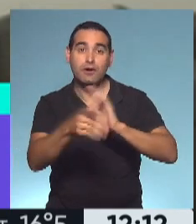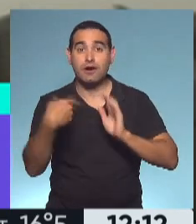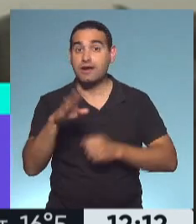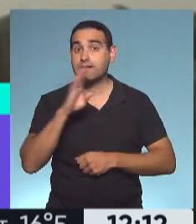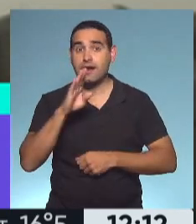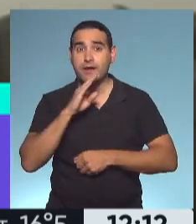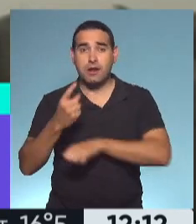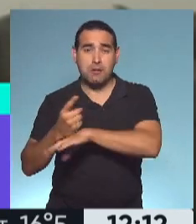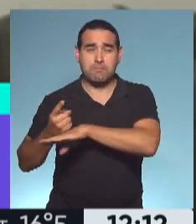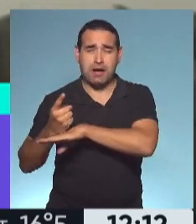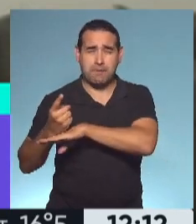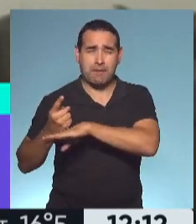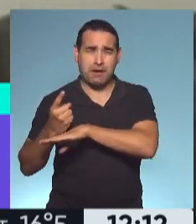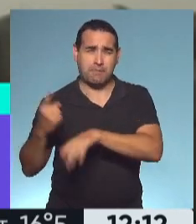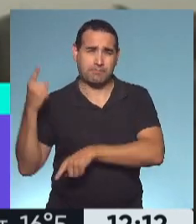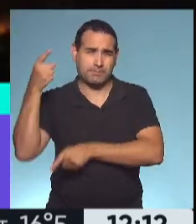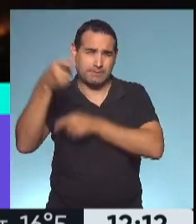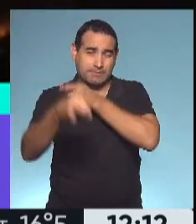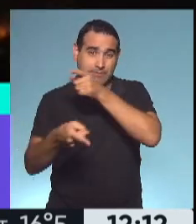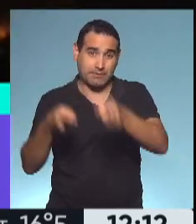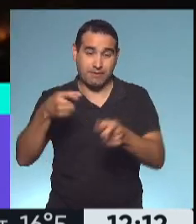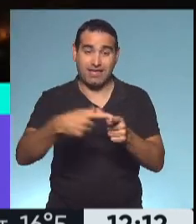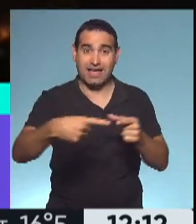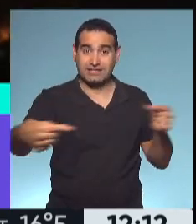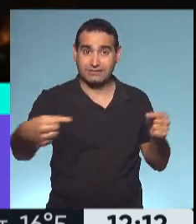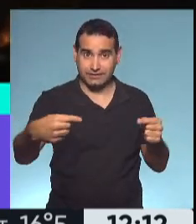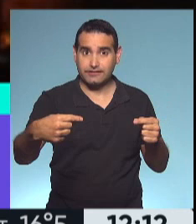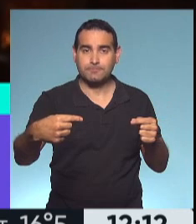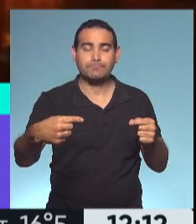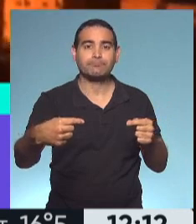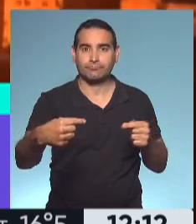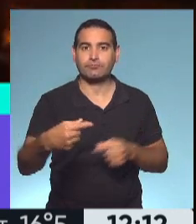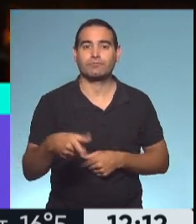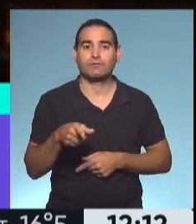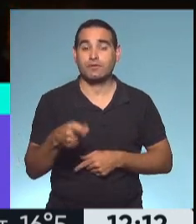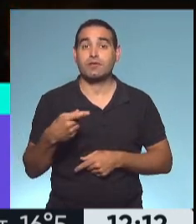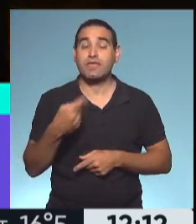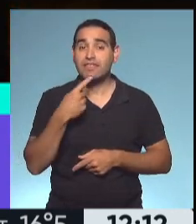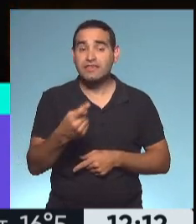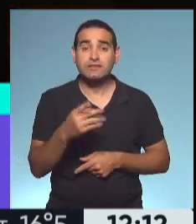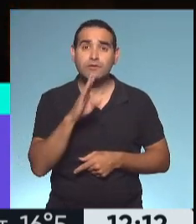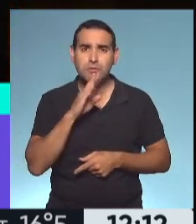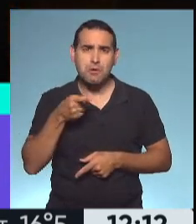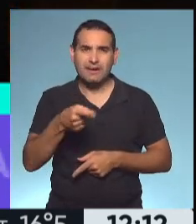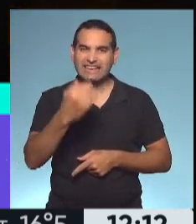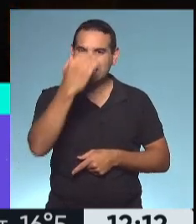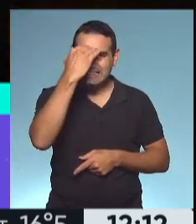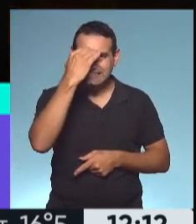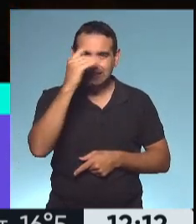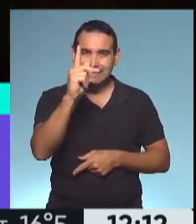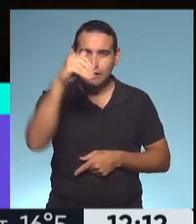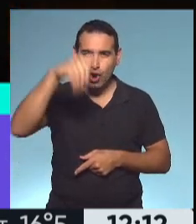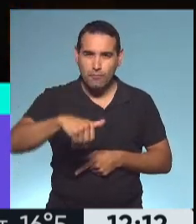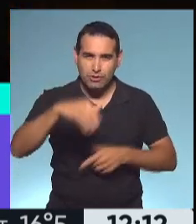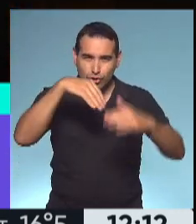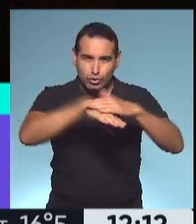lanzó bombardeos intensos sobre la Franja de Gaza desde el inicio de su ofensiva y dijo haber destruido 15 kilómetros de